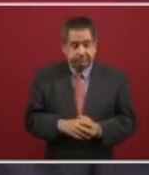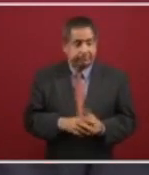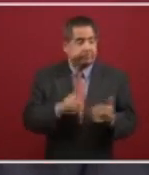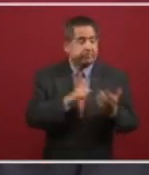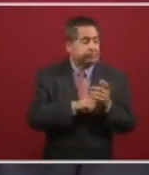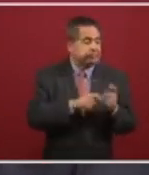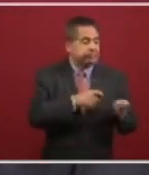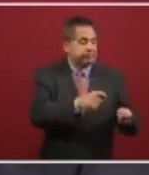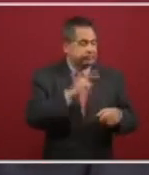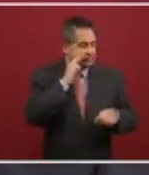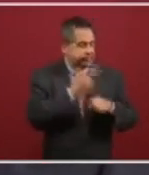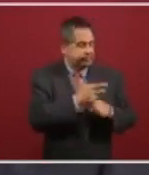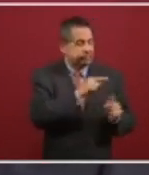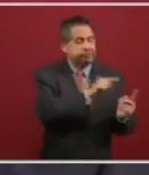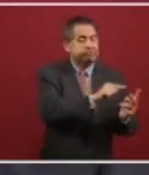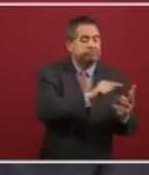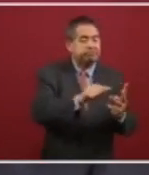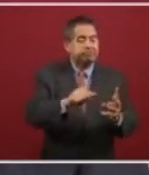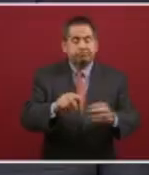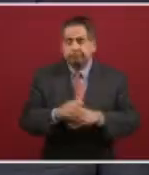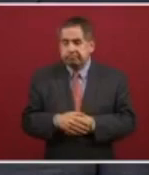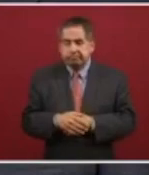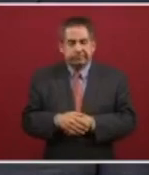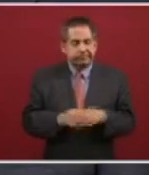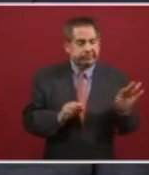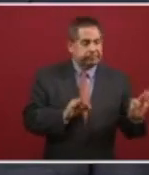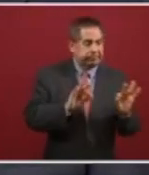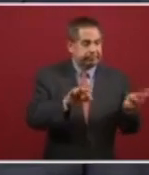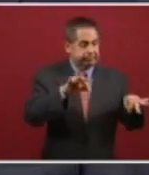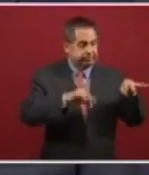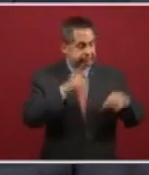voceros impresionante,